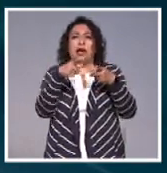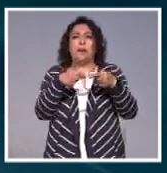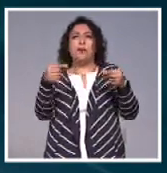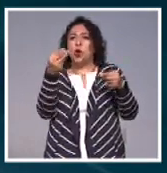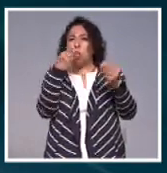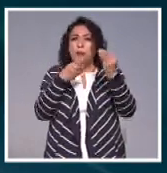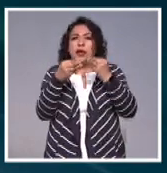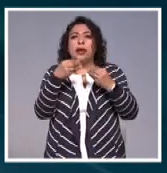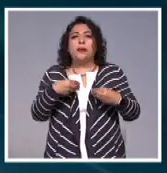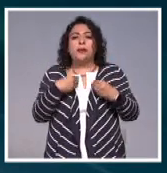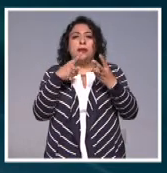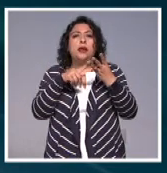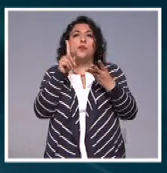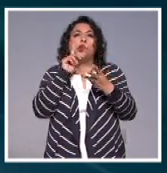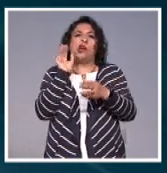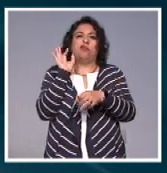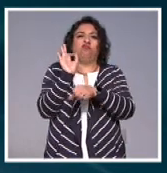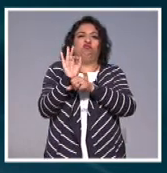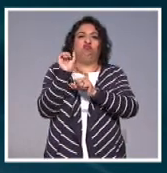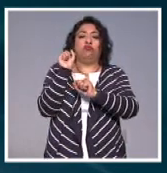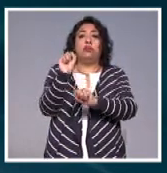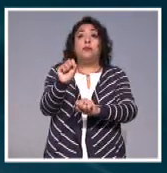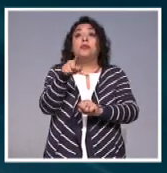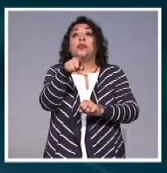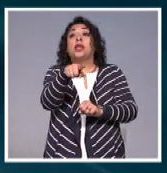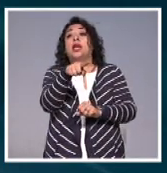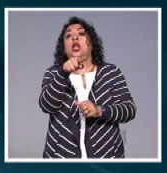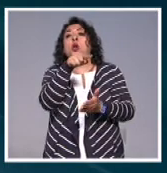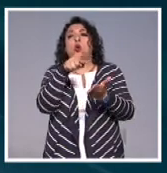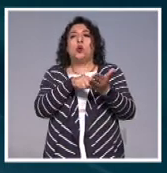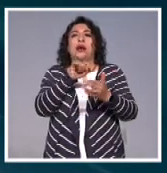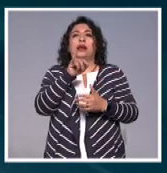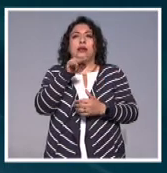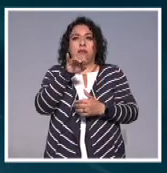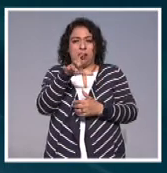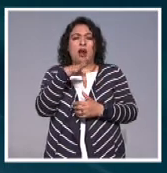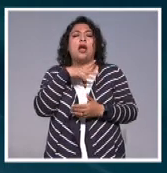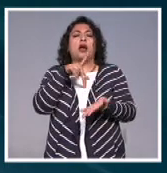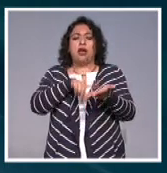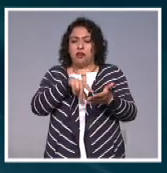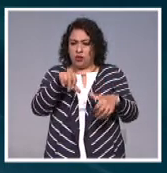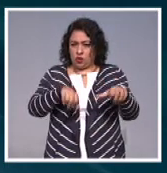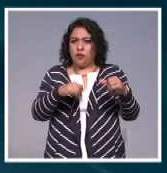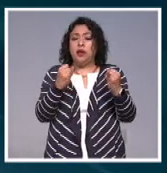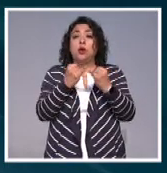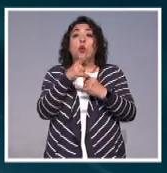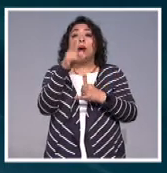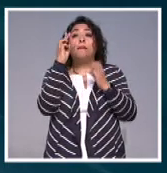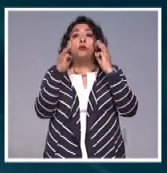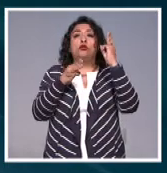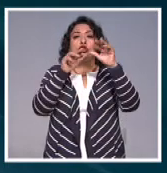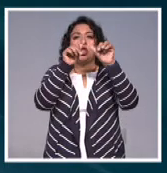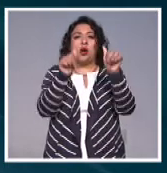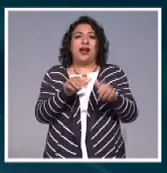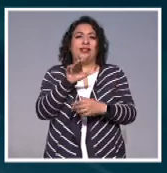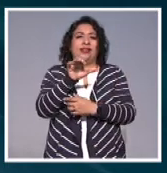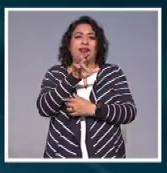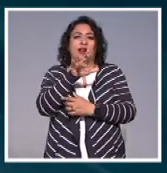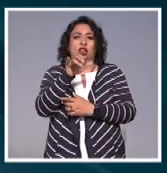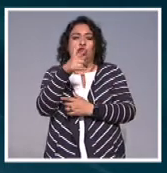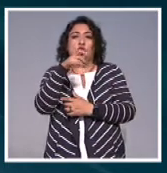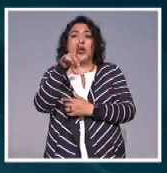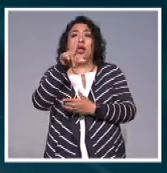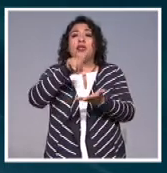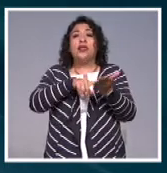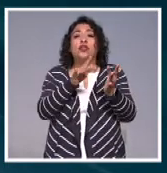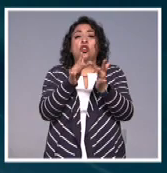Comer es Vivir y Mujeres Activistas. Los recintos del IMBAL también tendrán actividades. El Museo de Arte Carrillo Gil transmitirá a